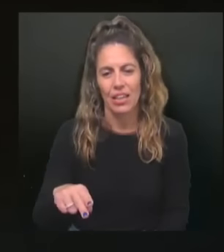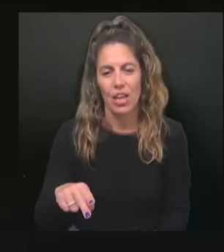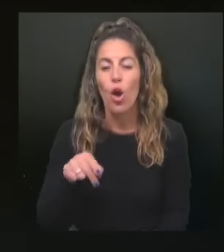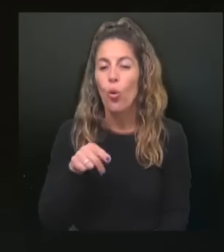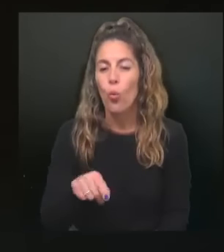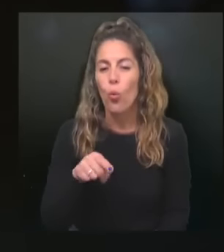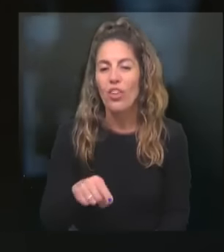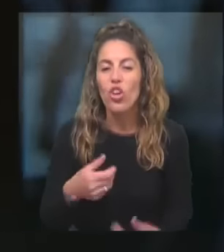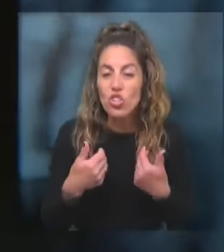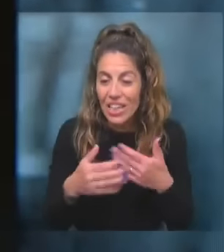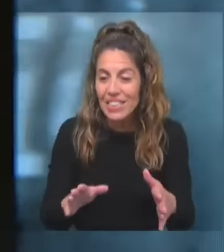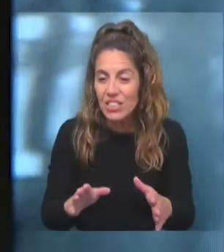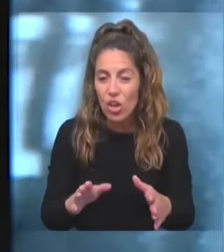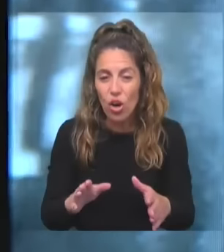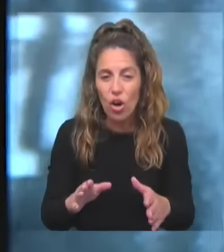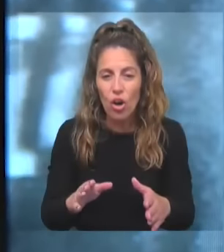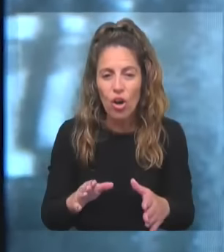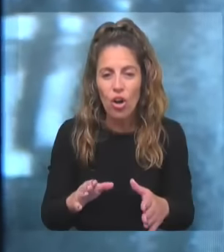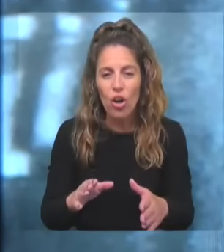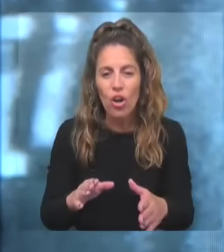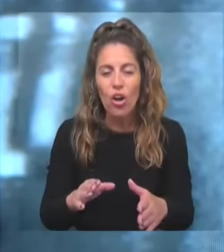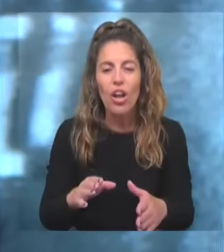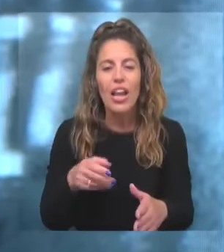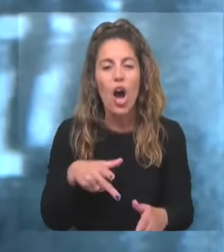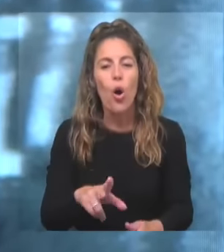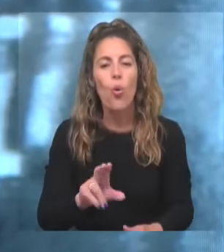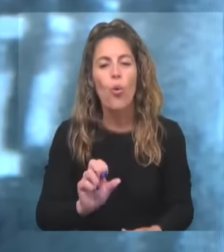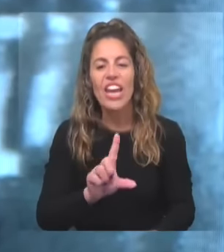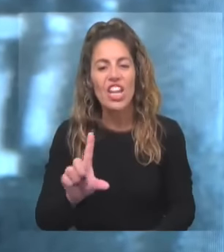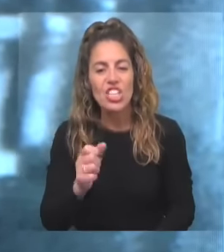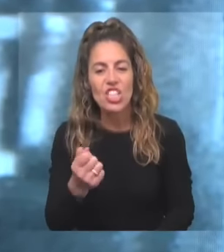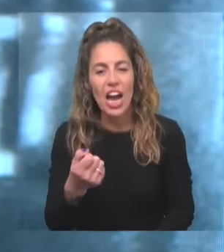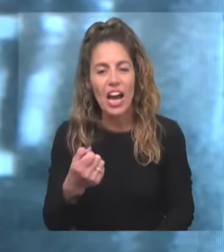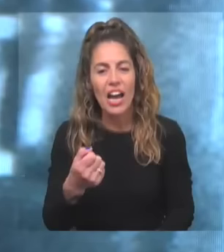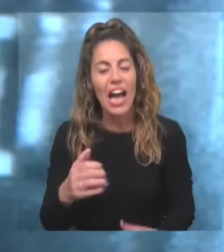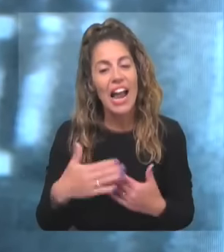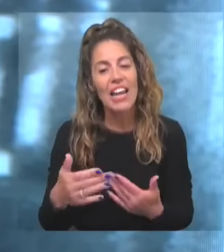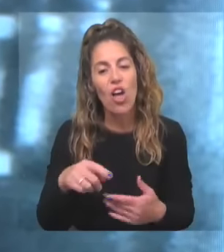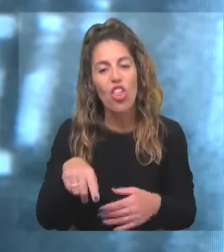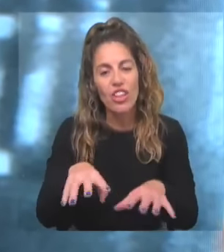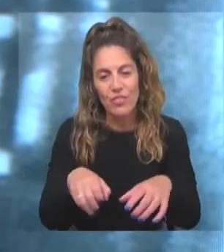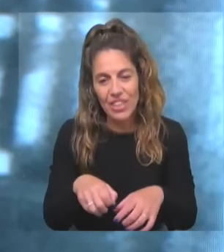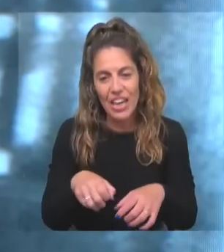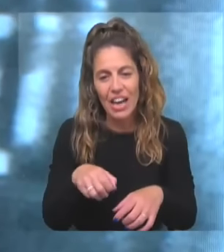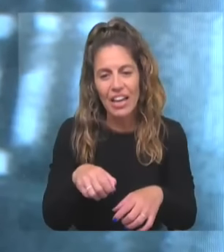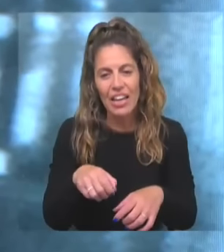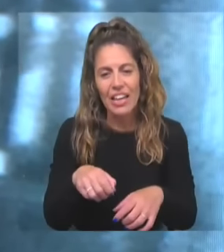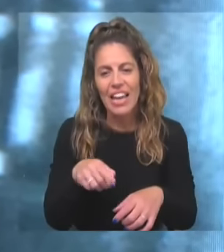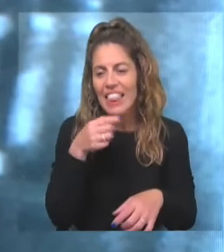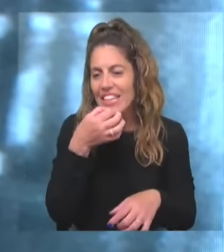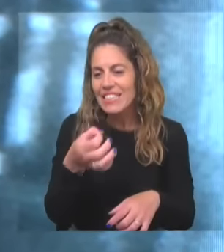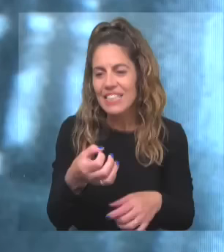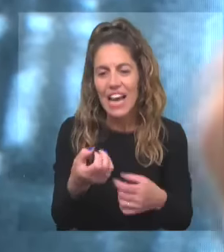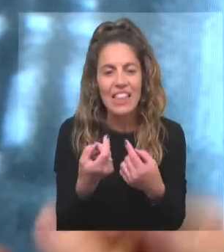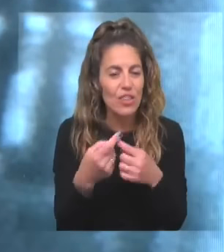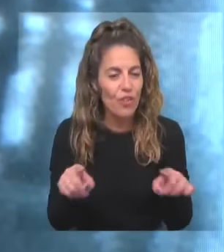Cuando se inició La Huella, que era el lugar donde vivía Perico, algo de las cosas que que él decía siempre, no es lo mismo predicar desde